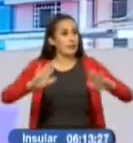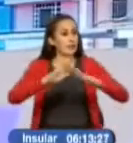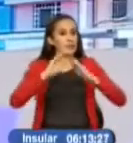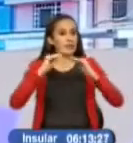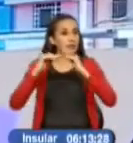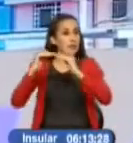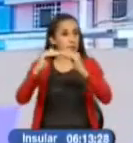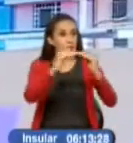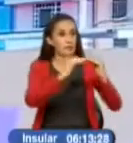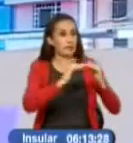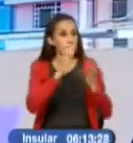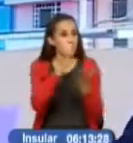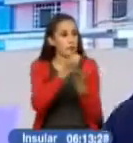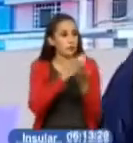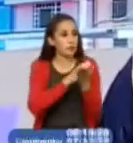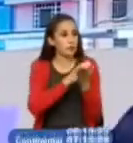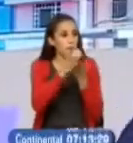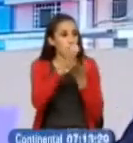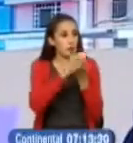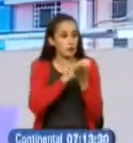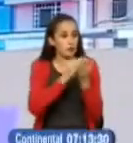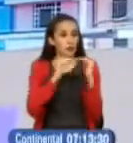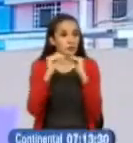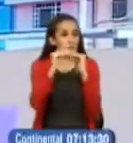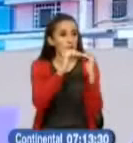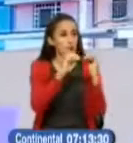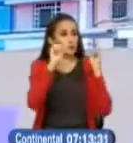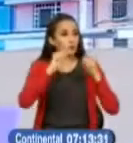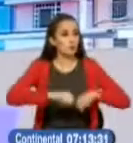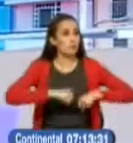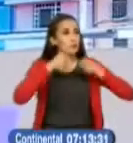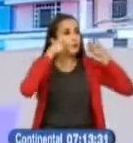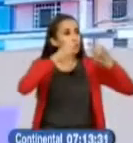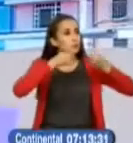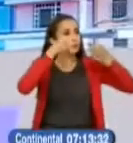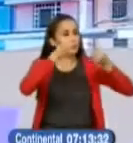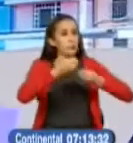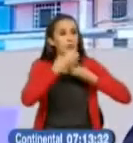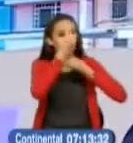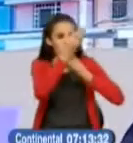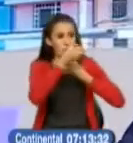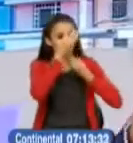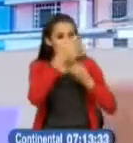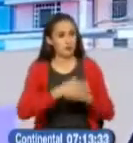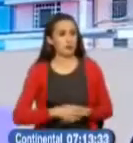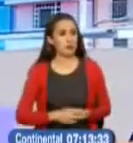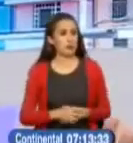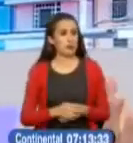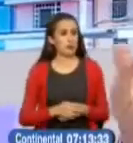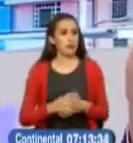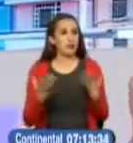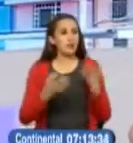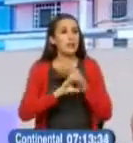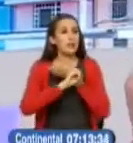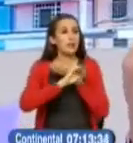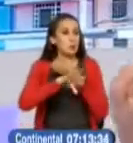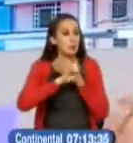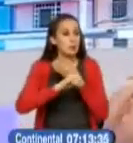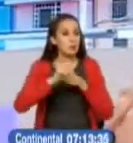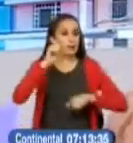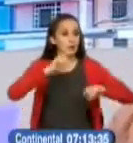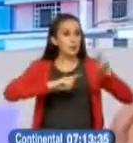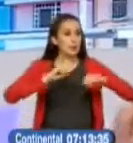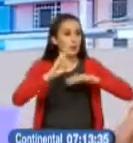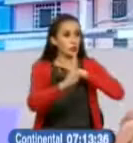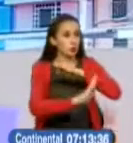nivelación y el propedéutico, sobre lo cual vamos a tener exactamente una campaña muy intensa de información. Lo que vamos a hacer es que en los aspectos